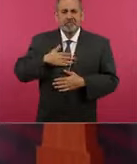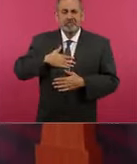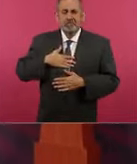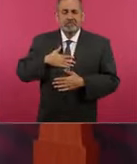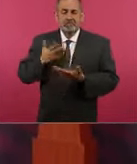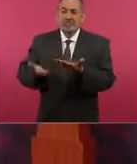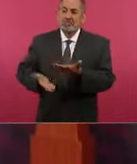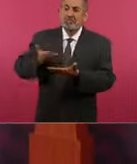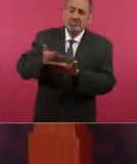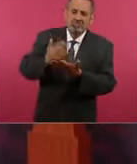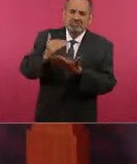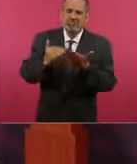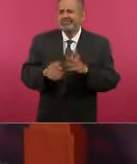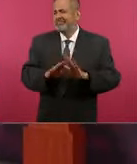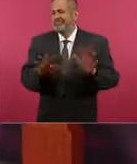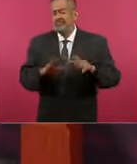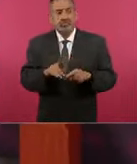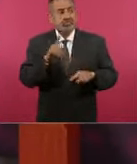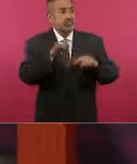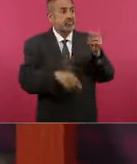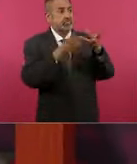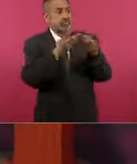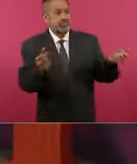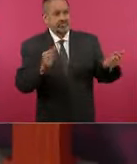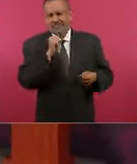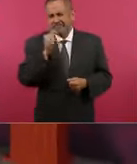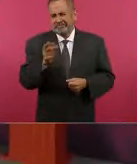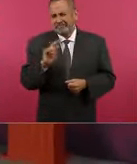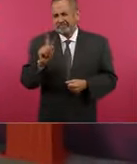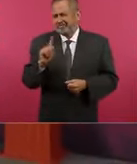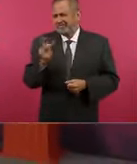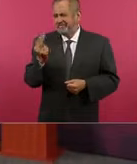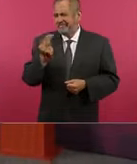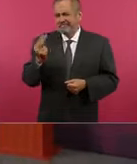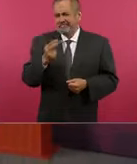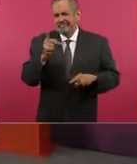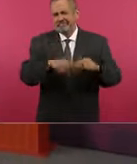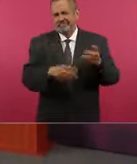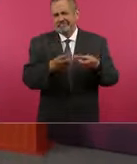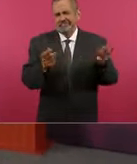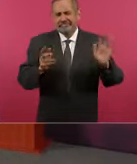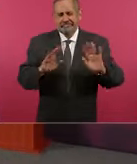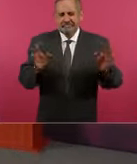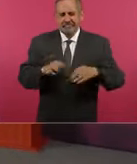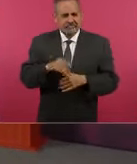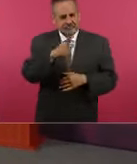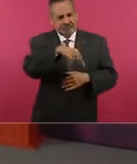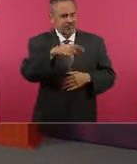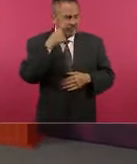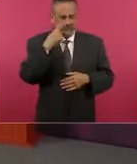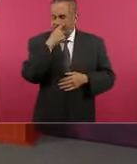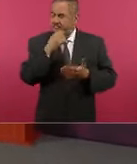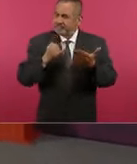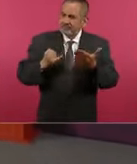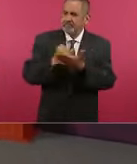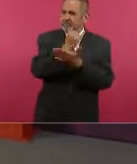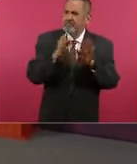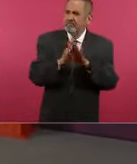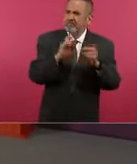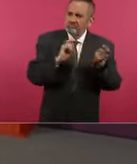plantear que desaparezca. No. Ellos tienen que tomar ahí una